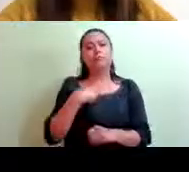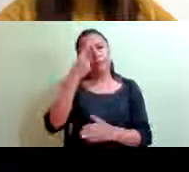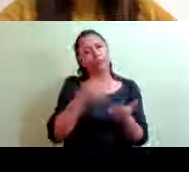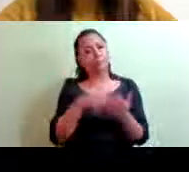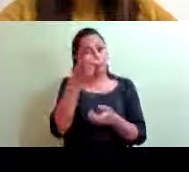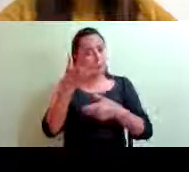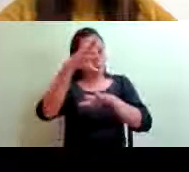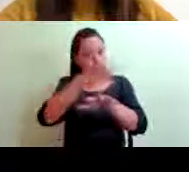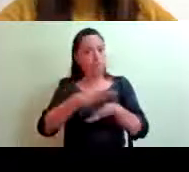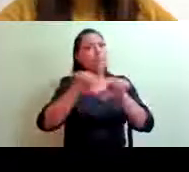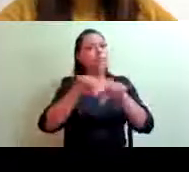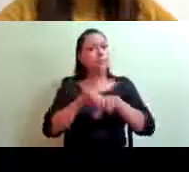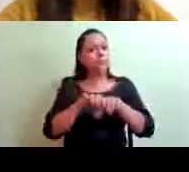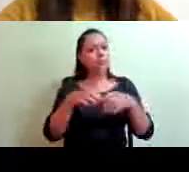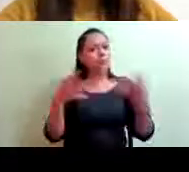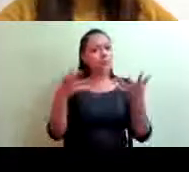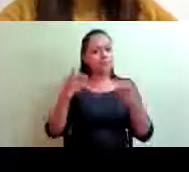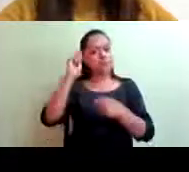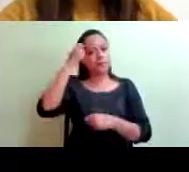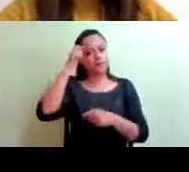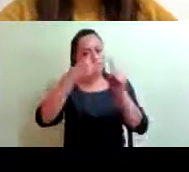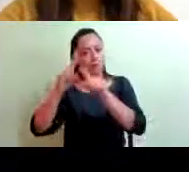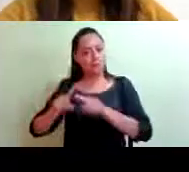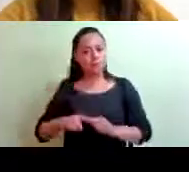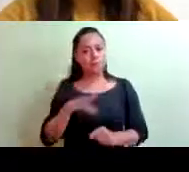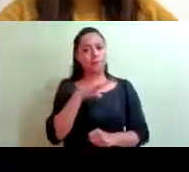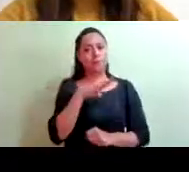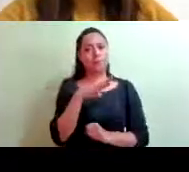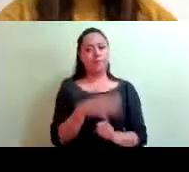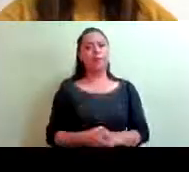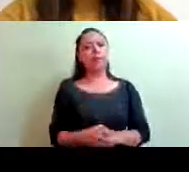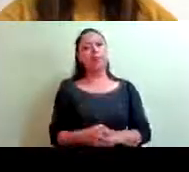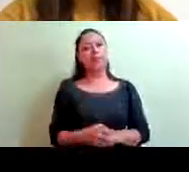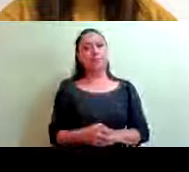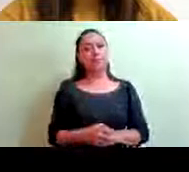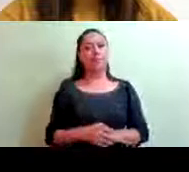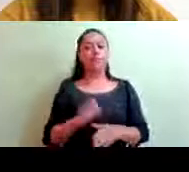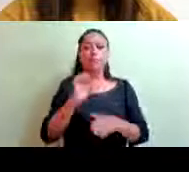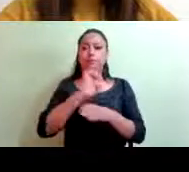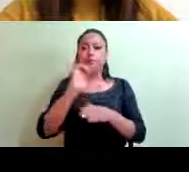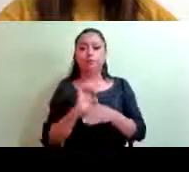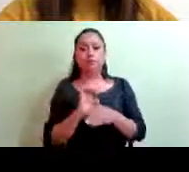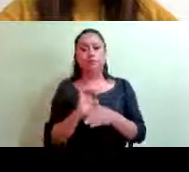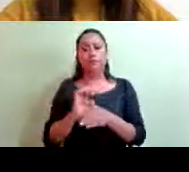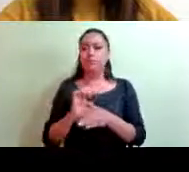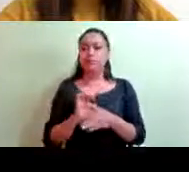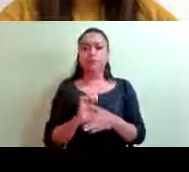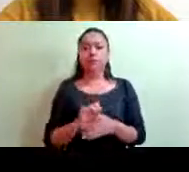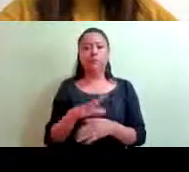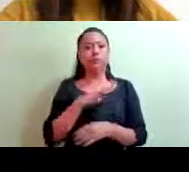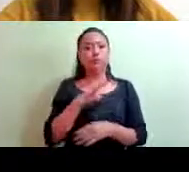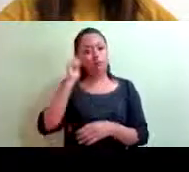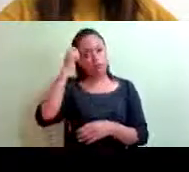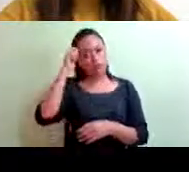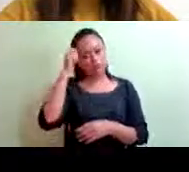también en la concepción que hacemos de los servicios ambientales. Entonces, los servicios son los servicios de soporte, el de